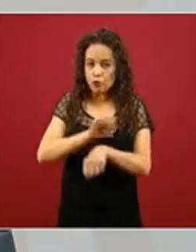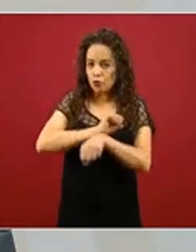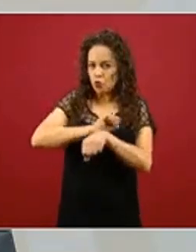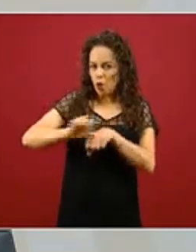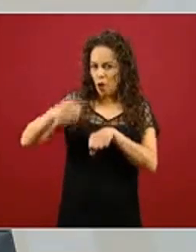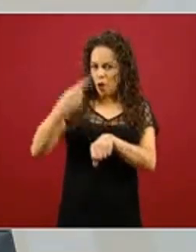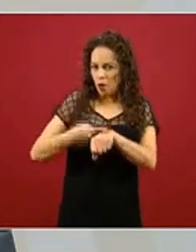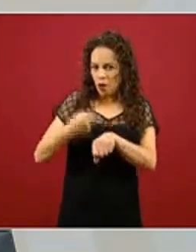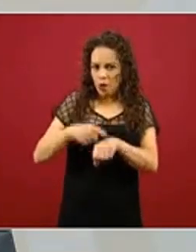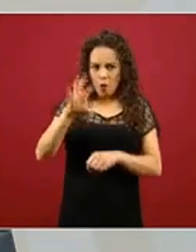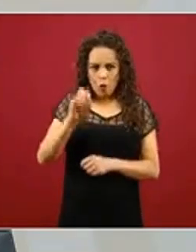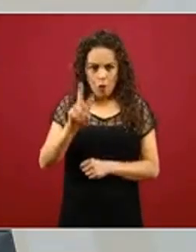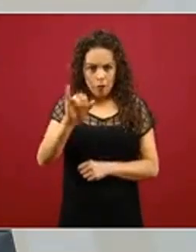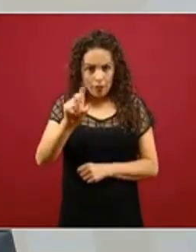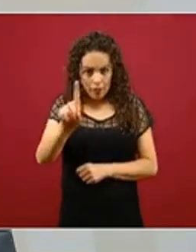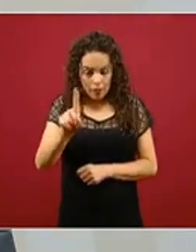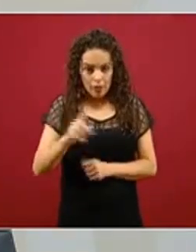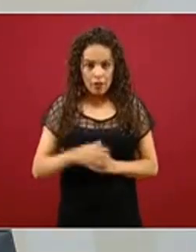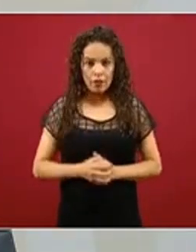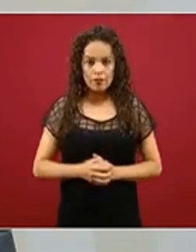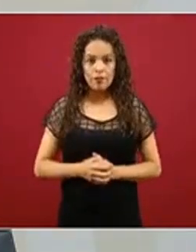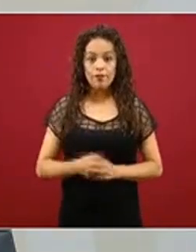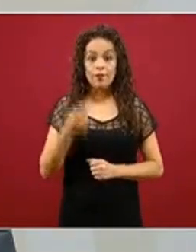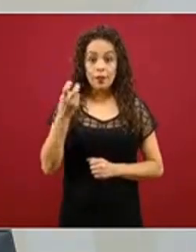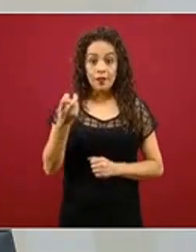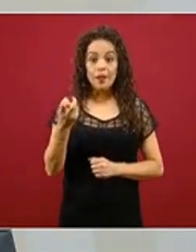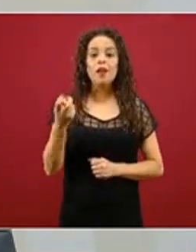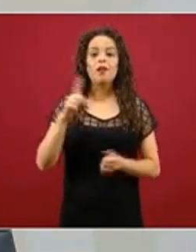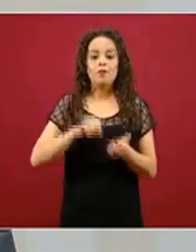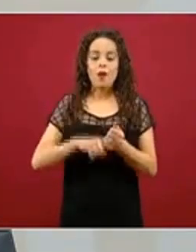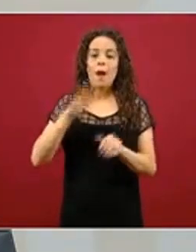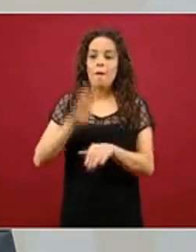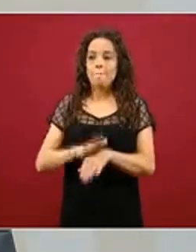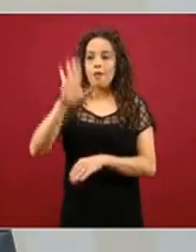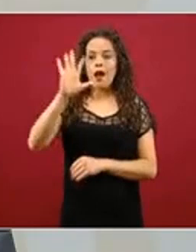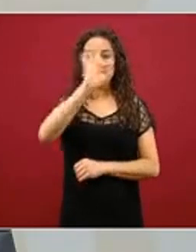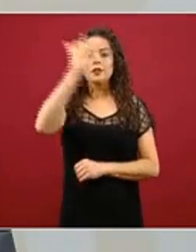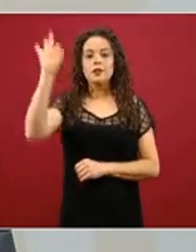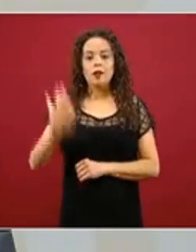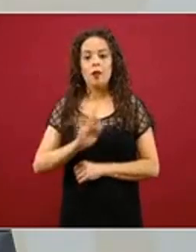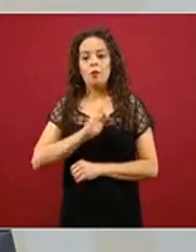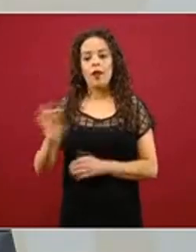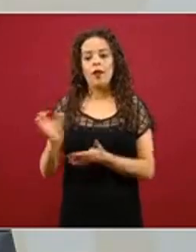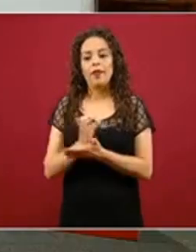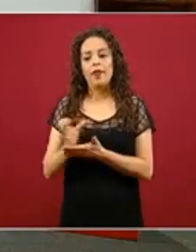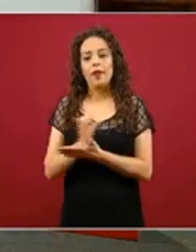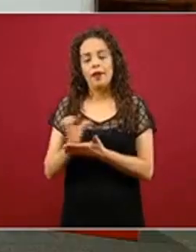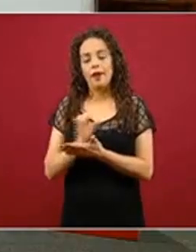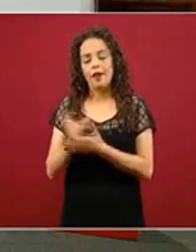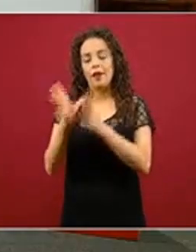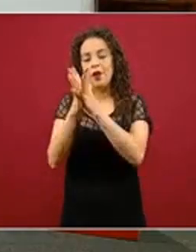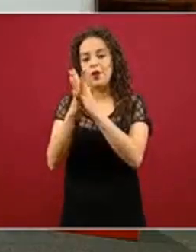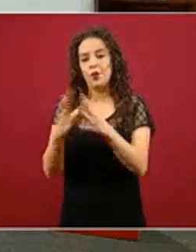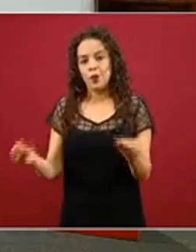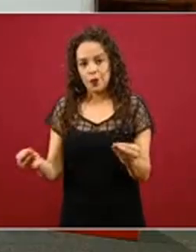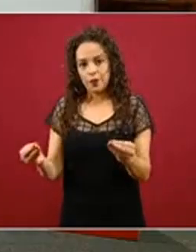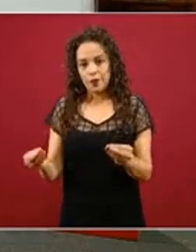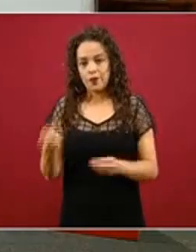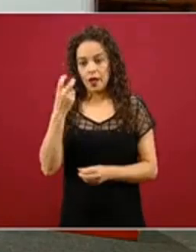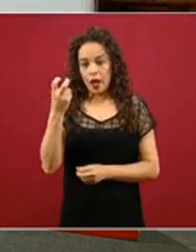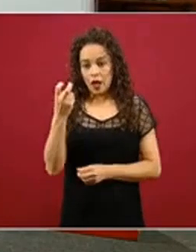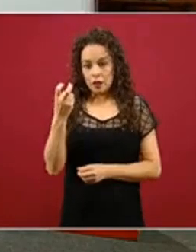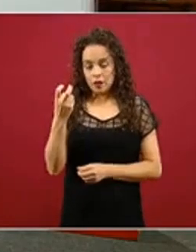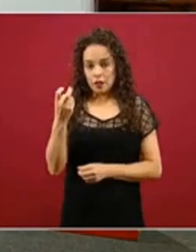COVID, es mucho mayor el porcentaje de recuperación. Estamos trabajando para